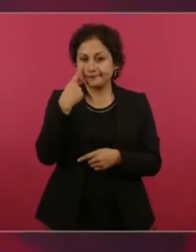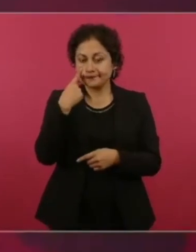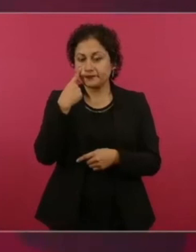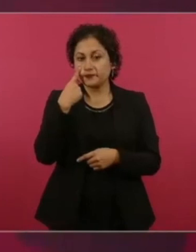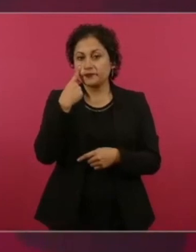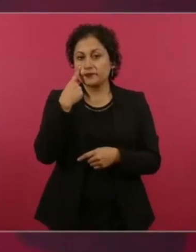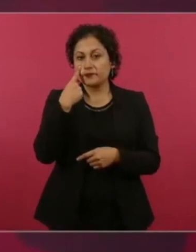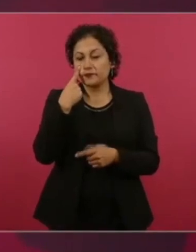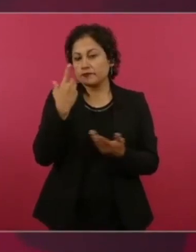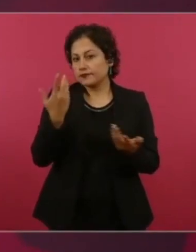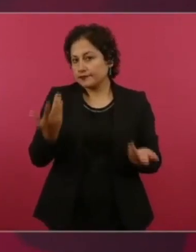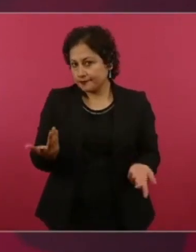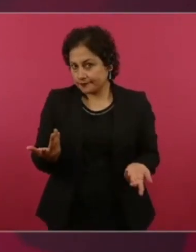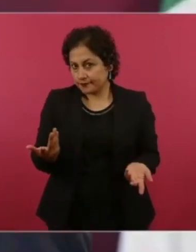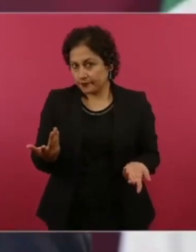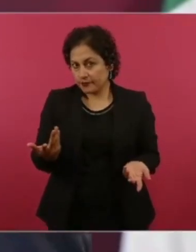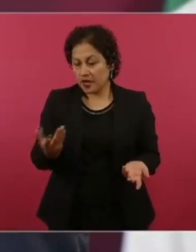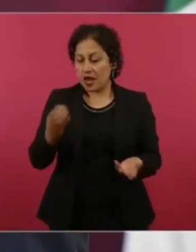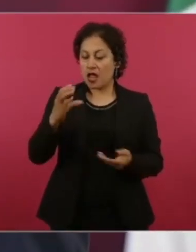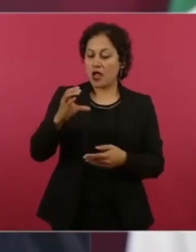que el Consejo de la Judicatura